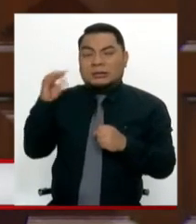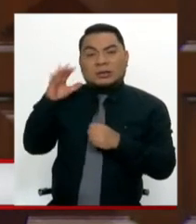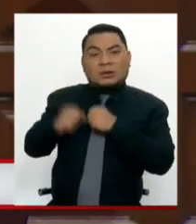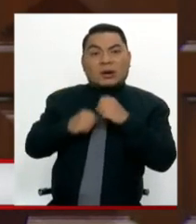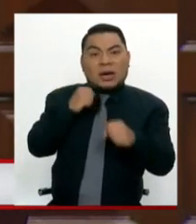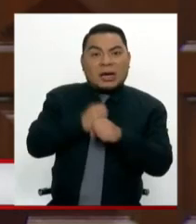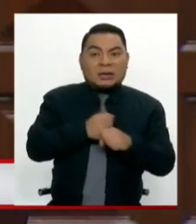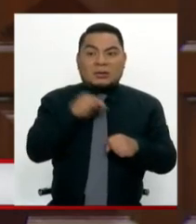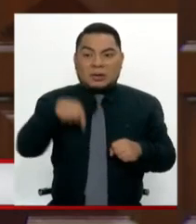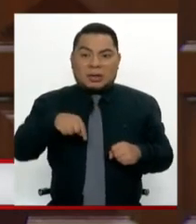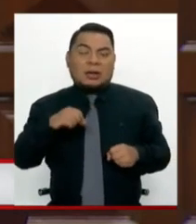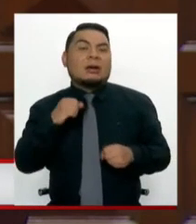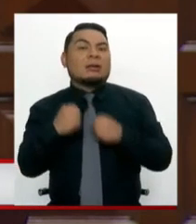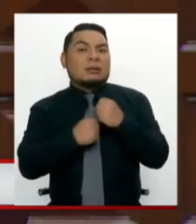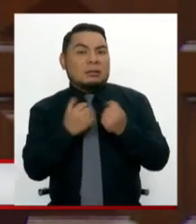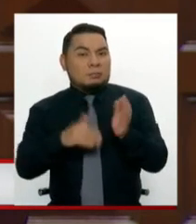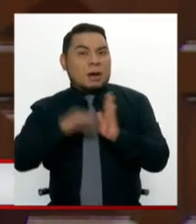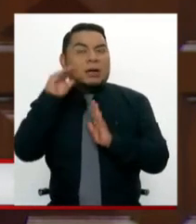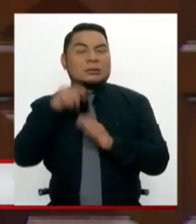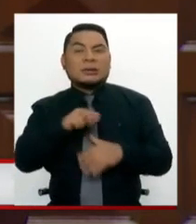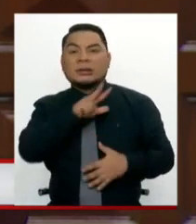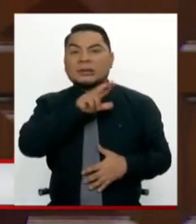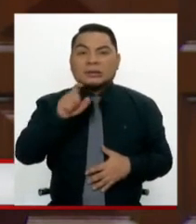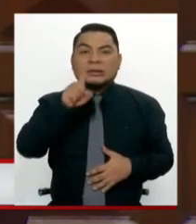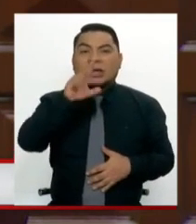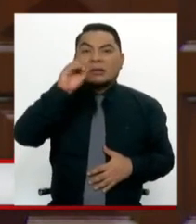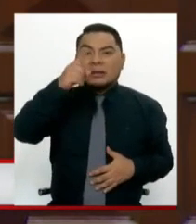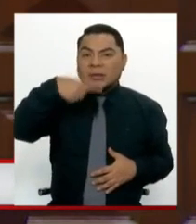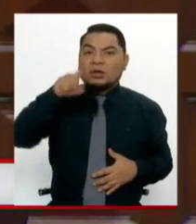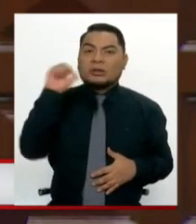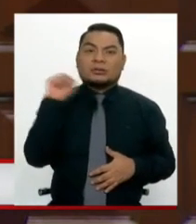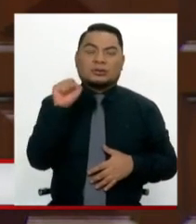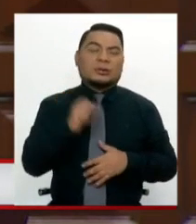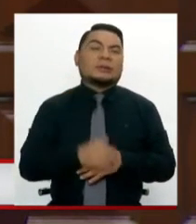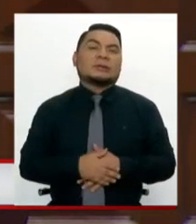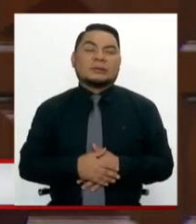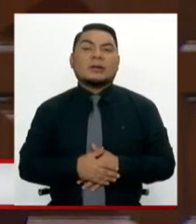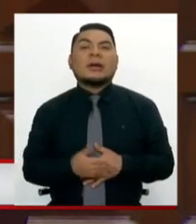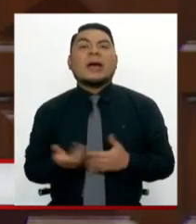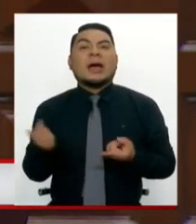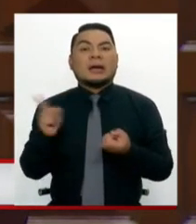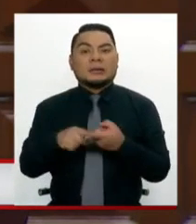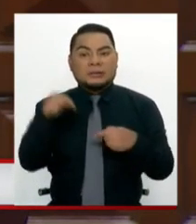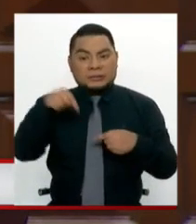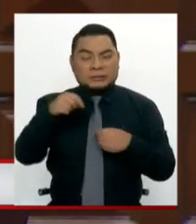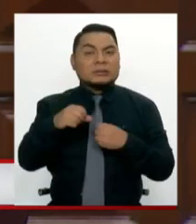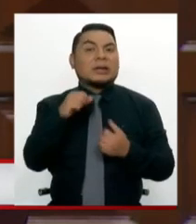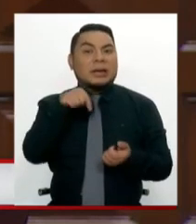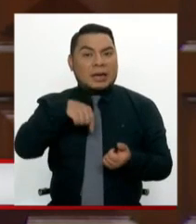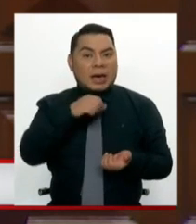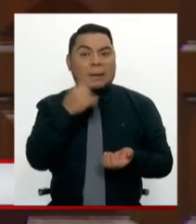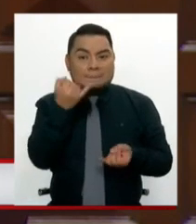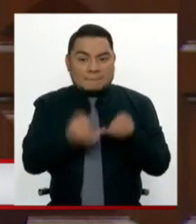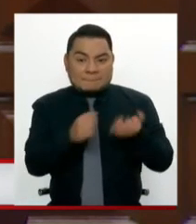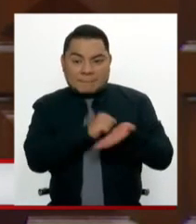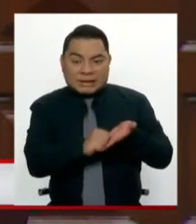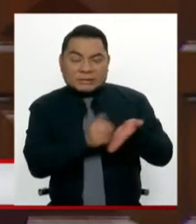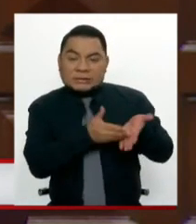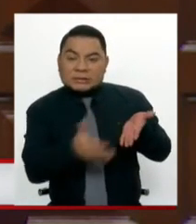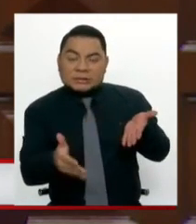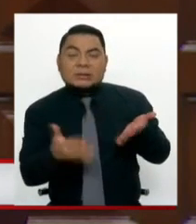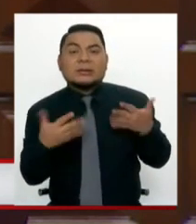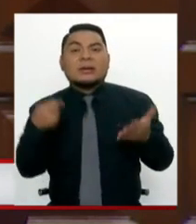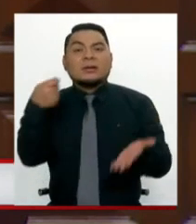5 años. Hemos llegado a más de 310 millones de soles al cierre del primer semestre, lo cual implica